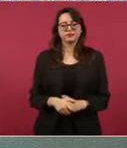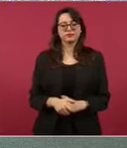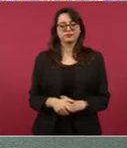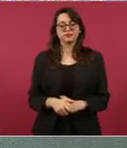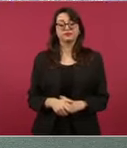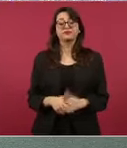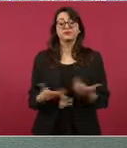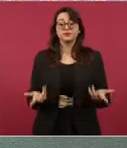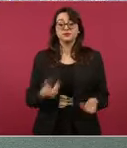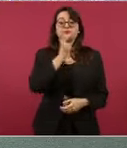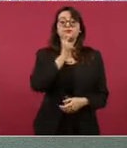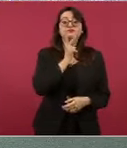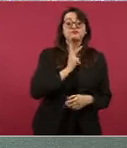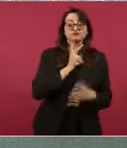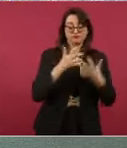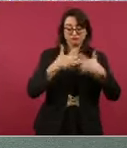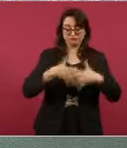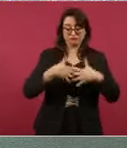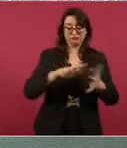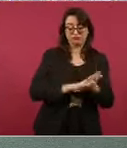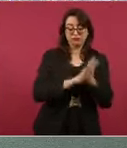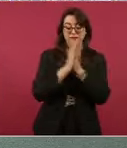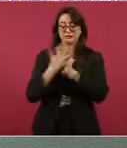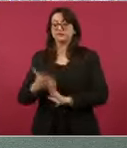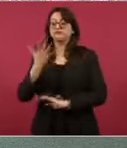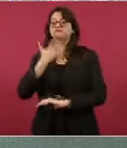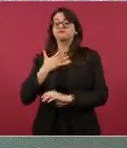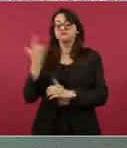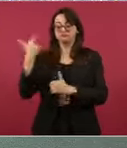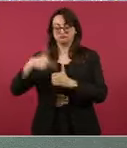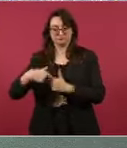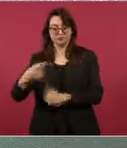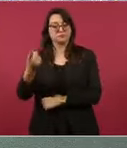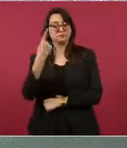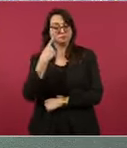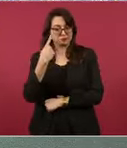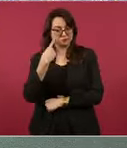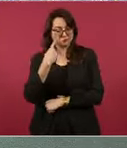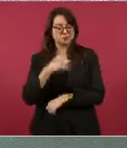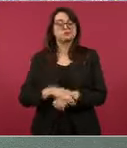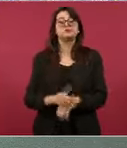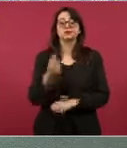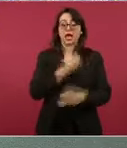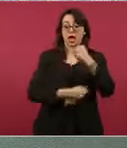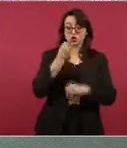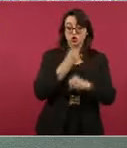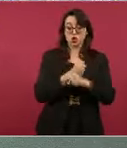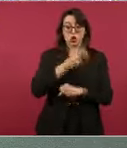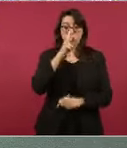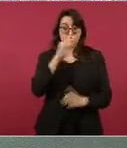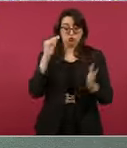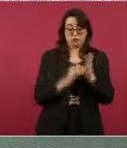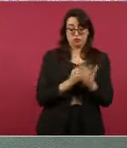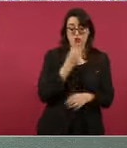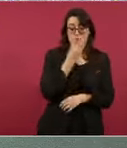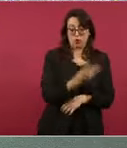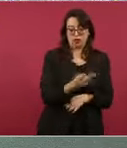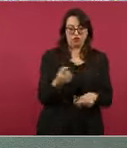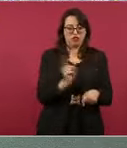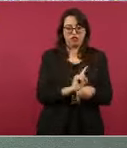refinación, en 2004 se alcanzaron a procesar diariamente